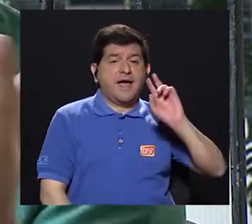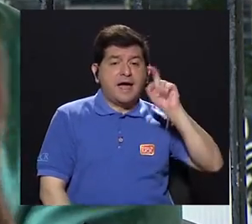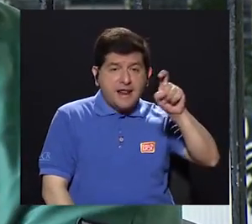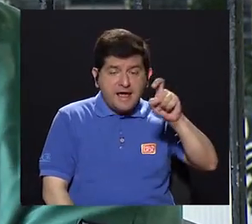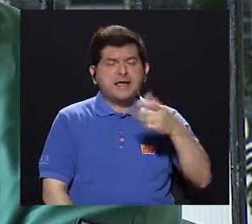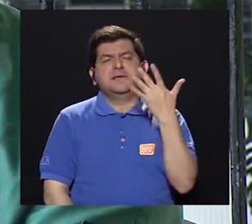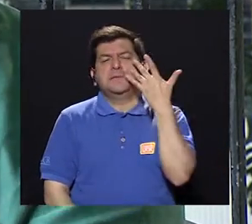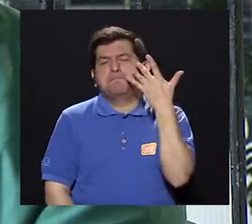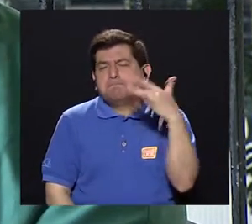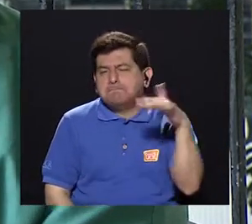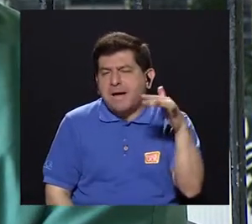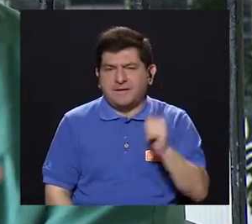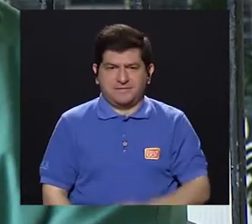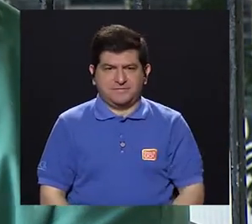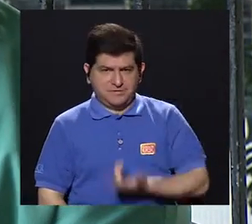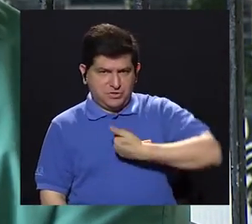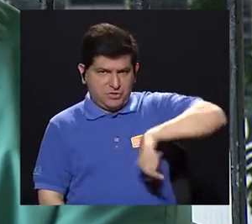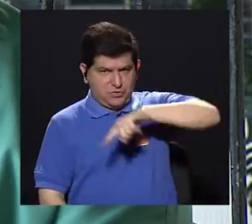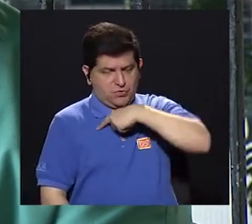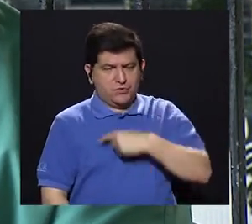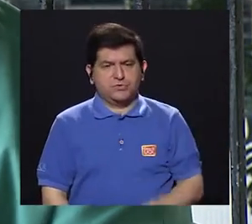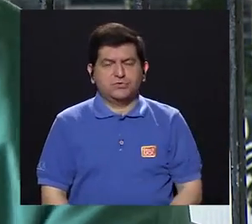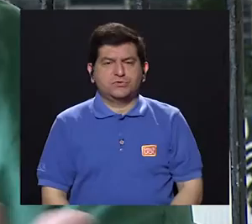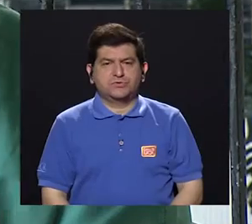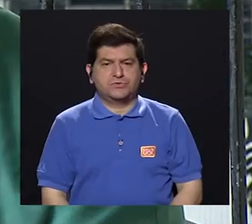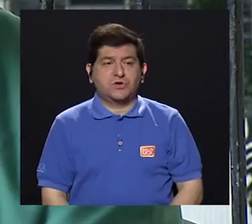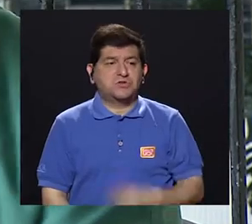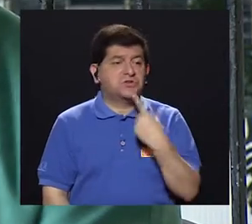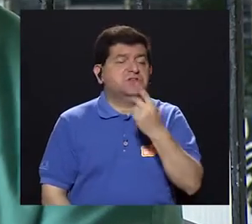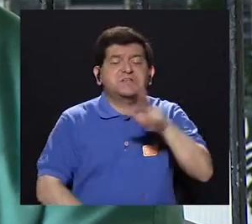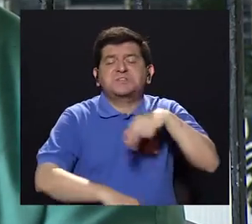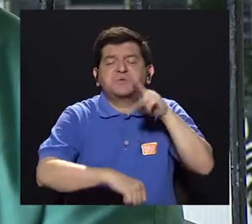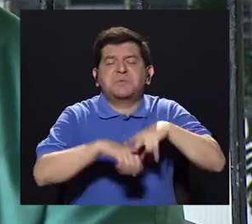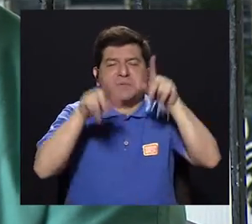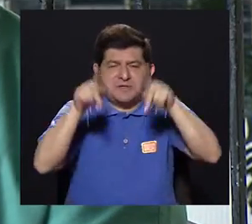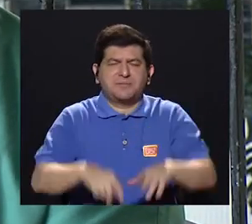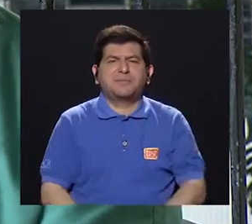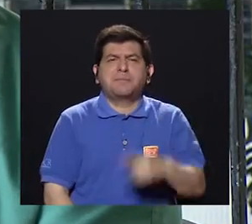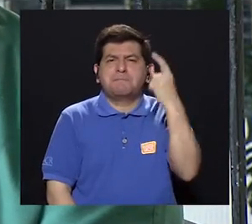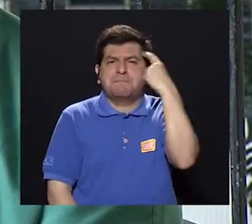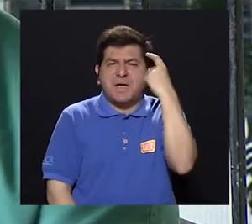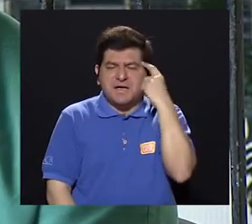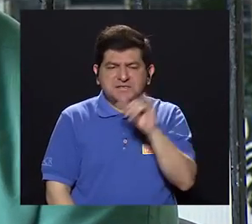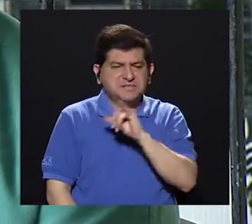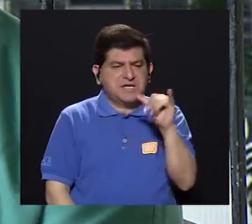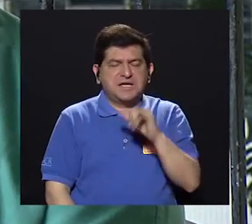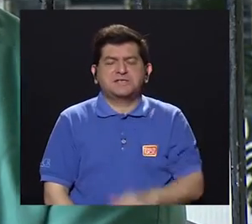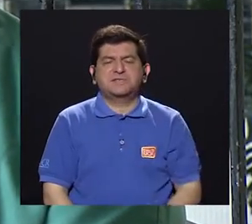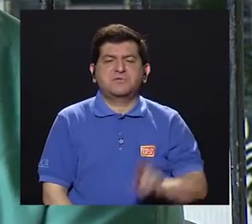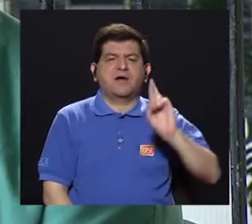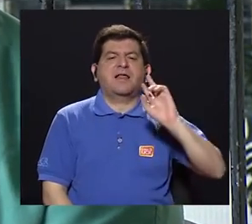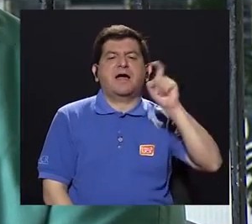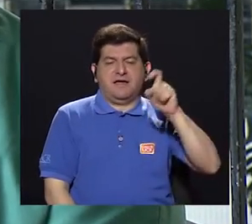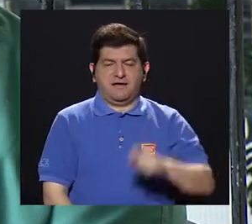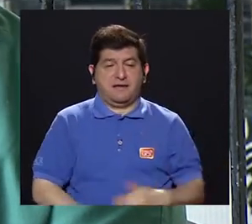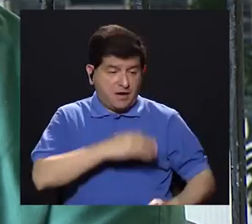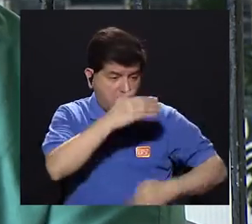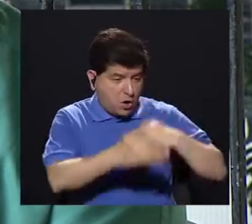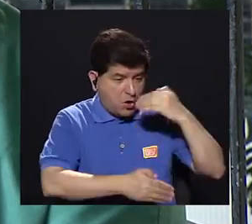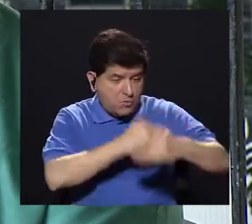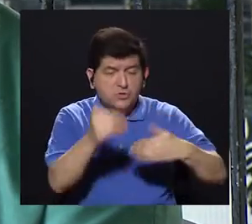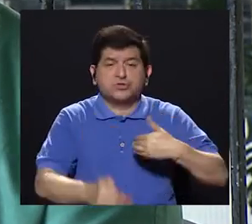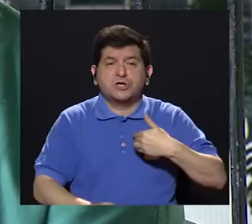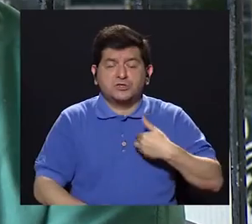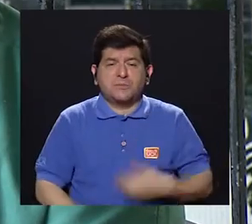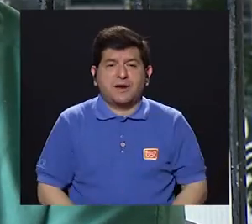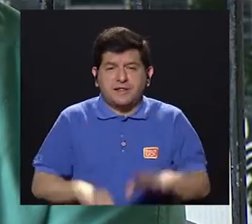tienen una similitud, porque nosotros, por ejemplo, en la parte coloquial que le decimos a los pacientes es, imagínense que le vamos a tomar una radiografía, porque el